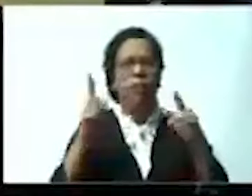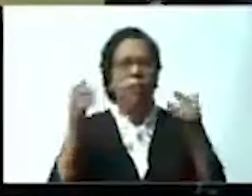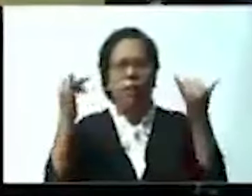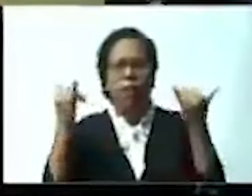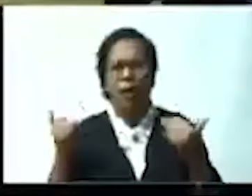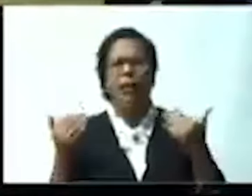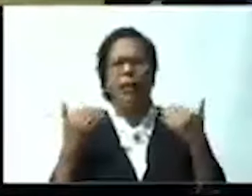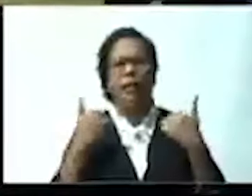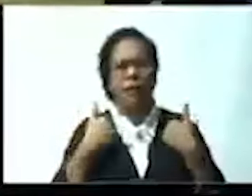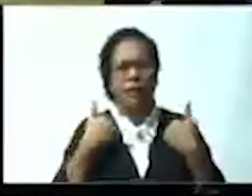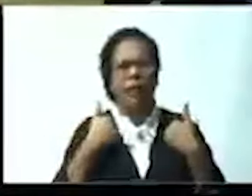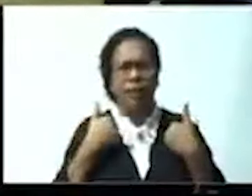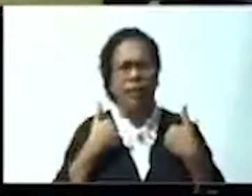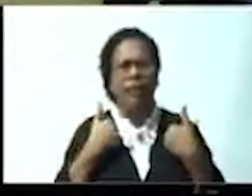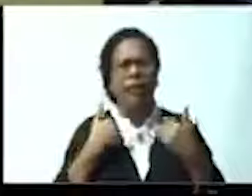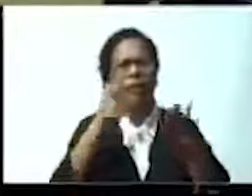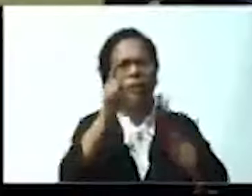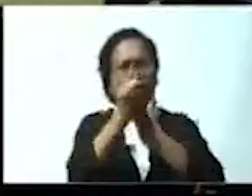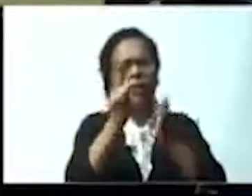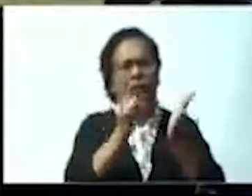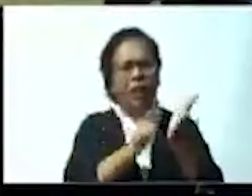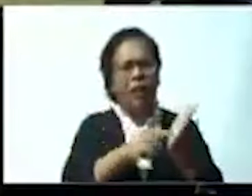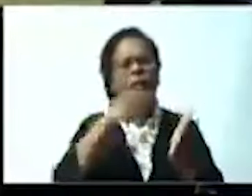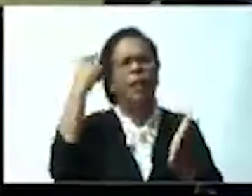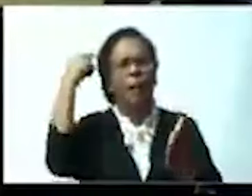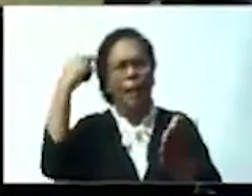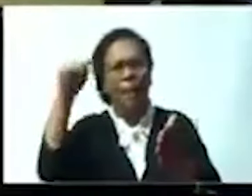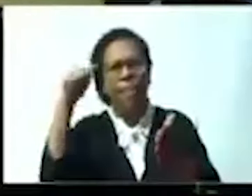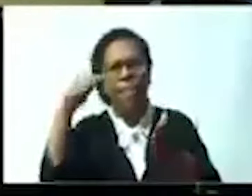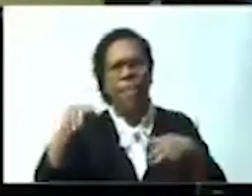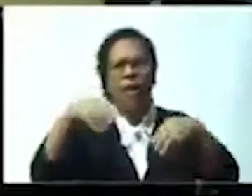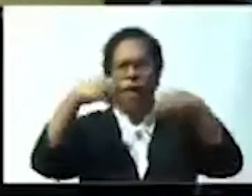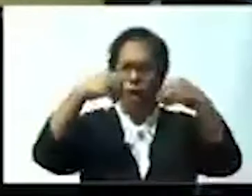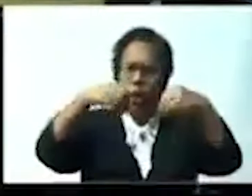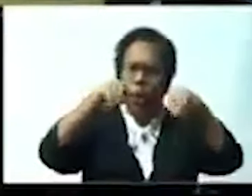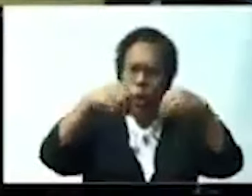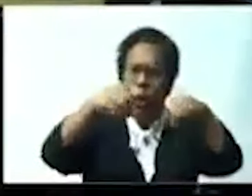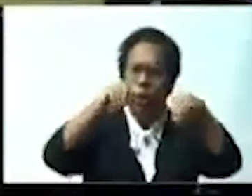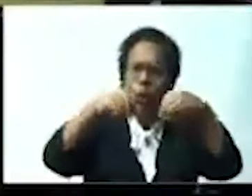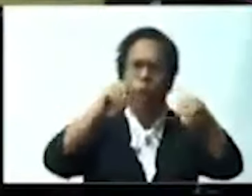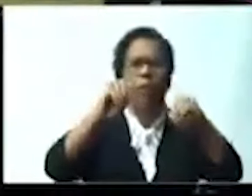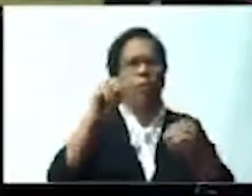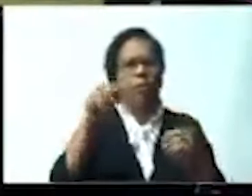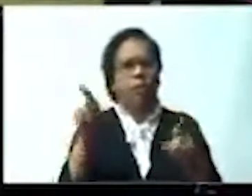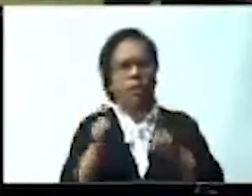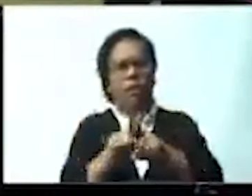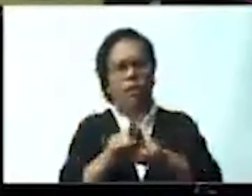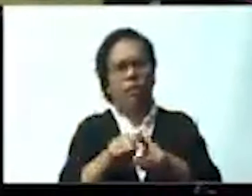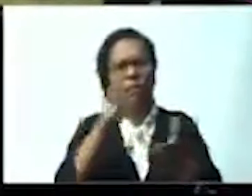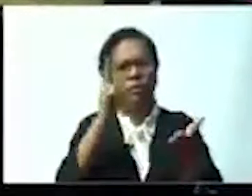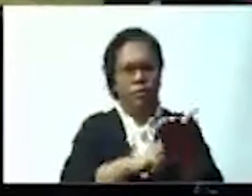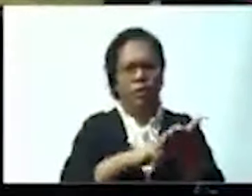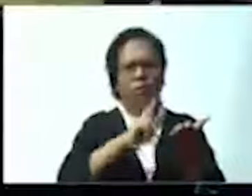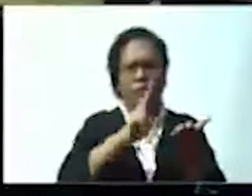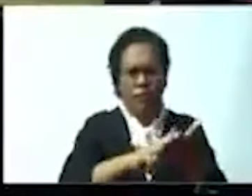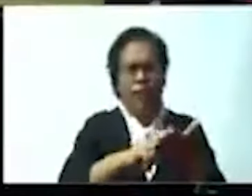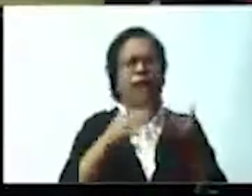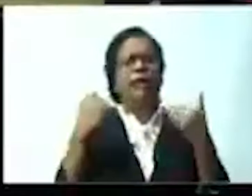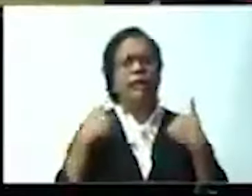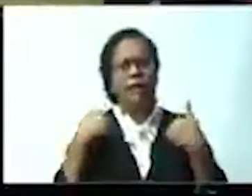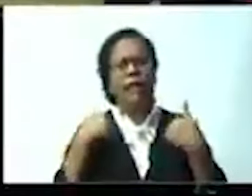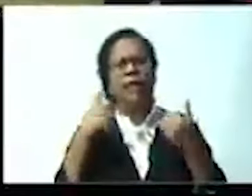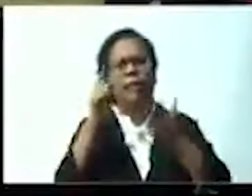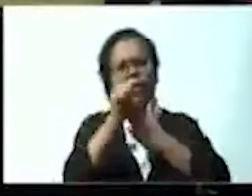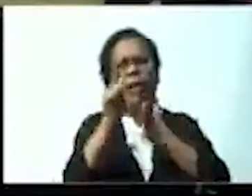ley 4720 de alianza público-privada. Y si nosotros estamos diciendo